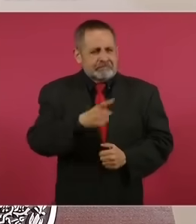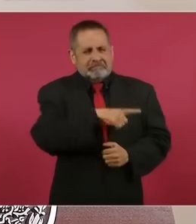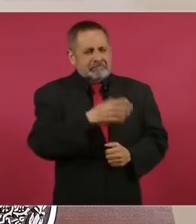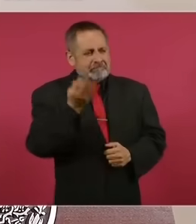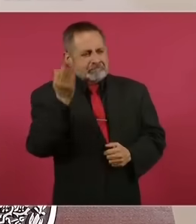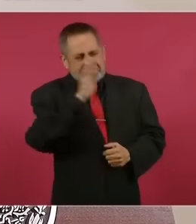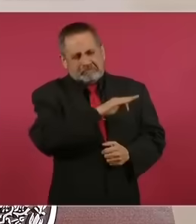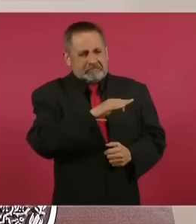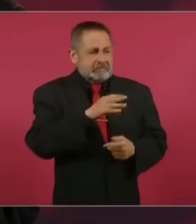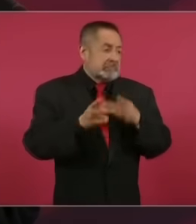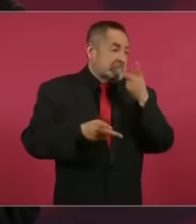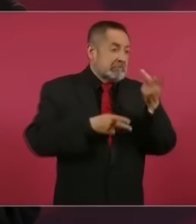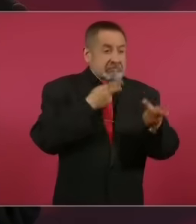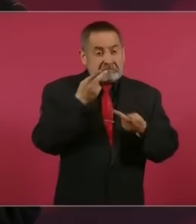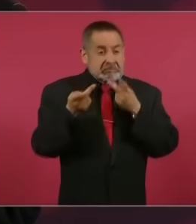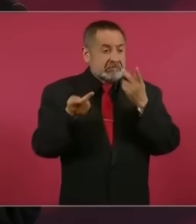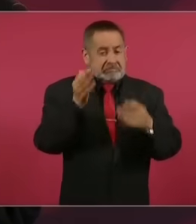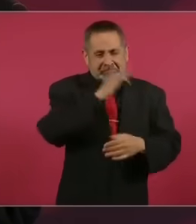falsarios,